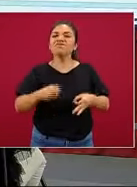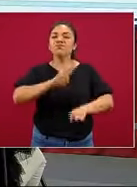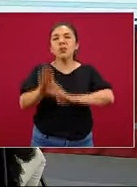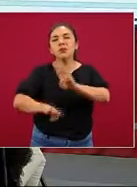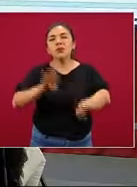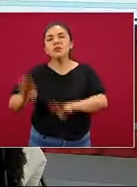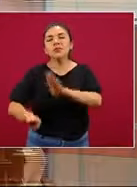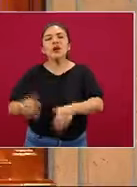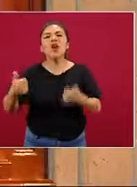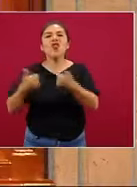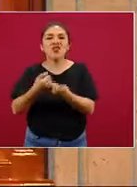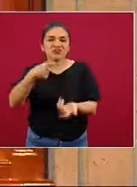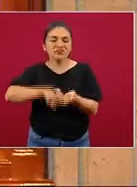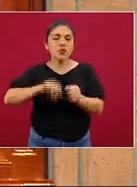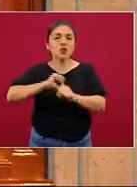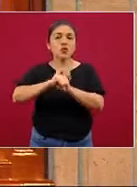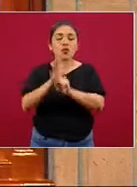han sido confirmadas,